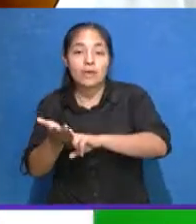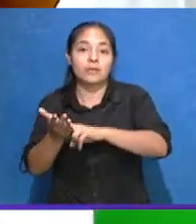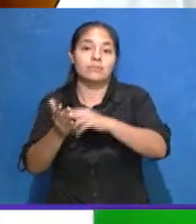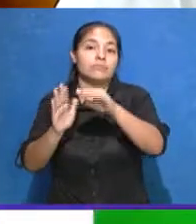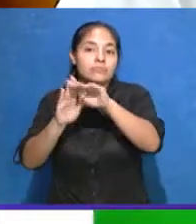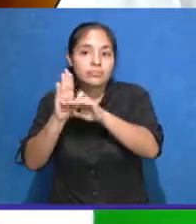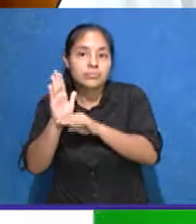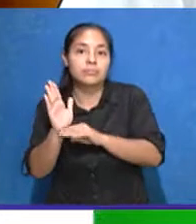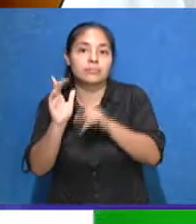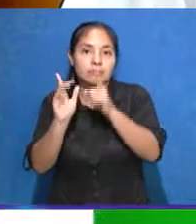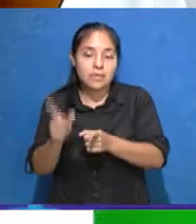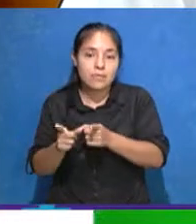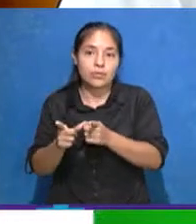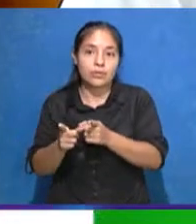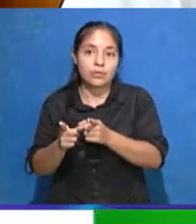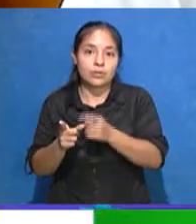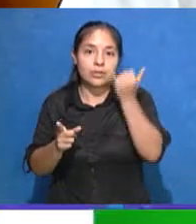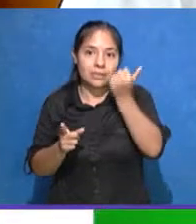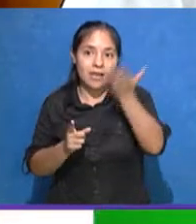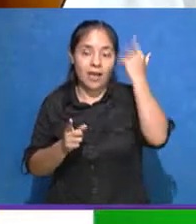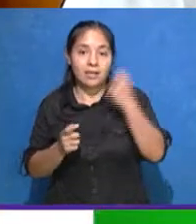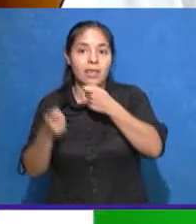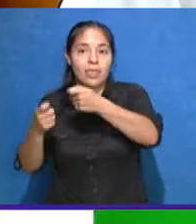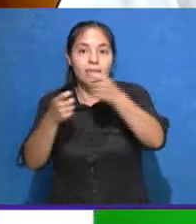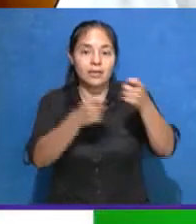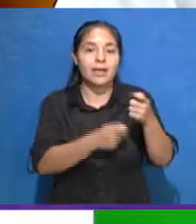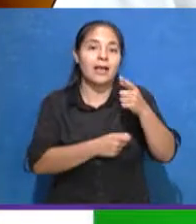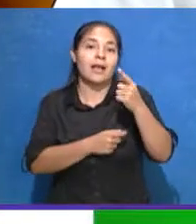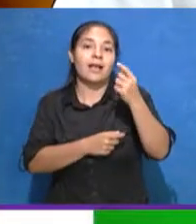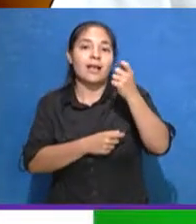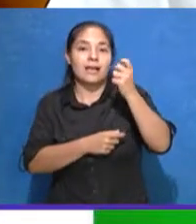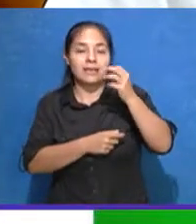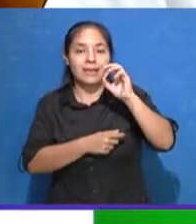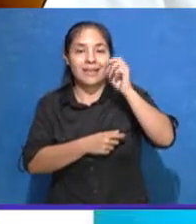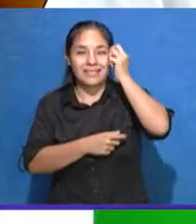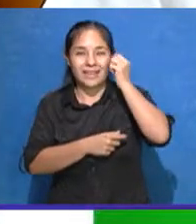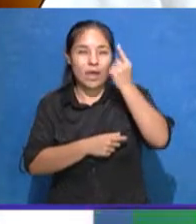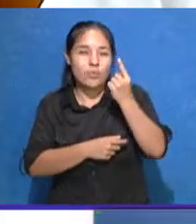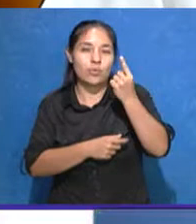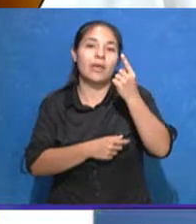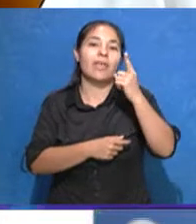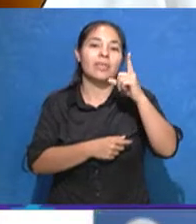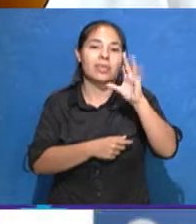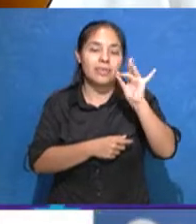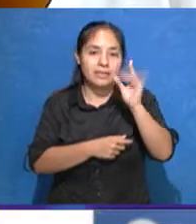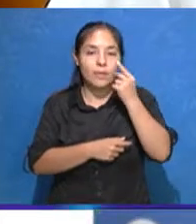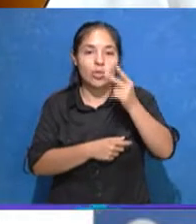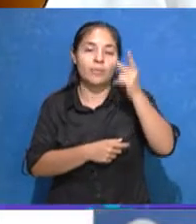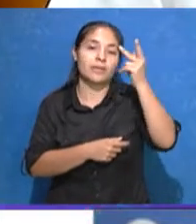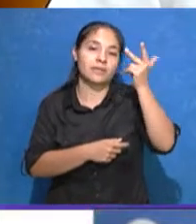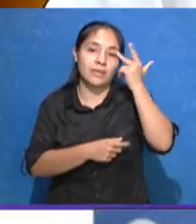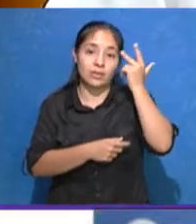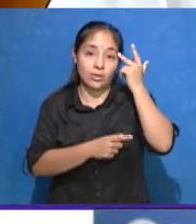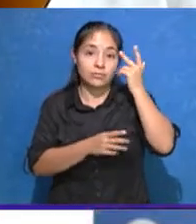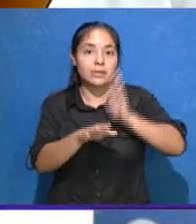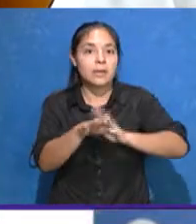con los mismos alcances que se habían otorgado hasta el 31 de diciembre de 2018, y se va a hacer cargo con fondos